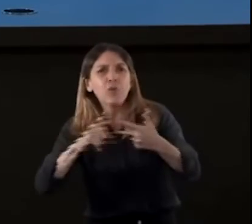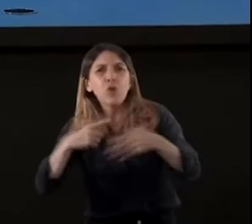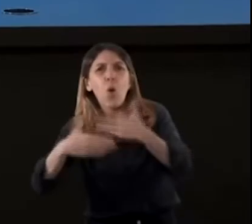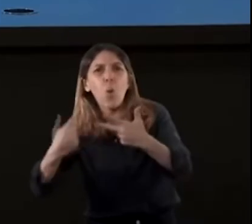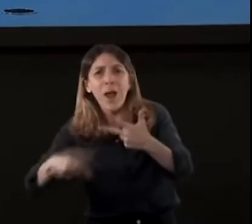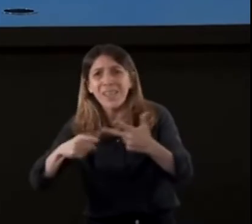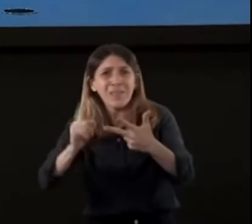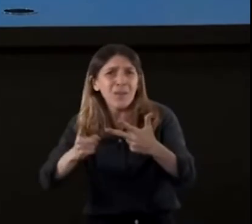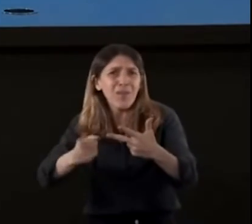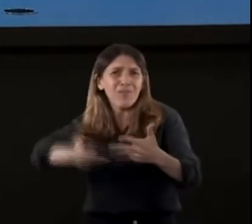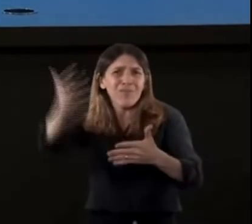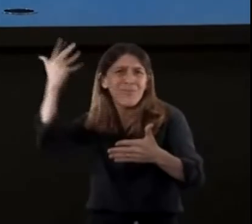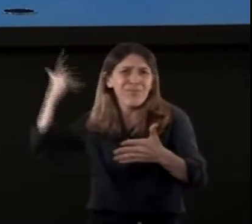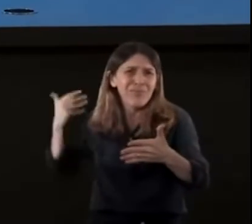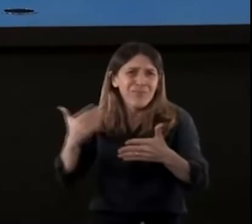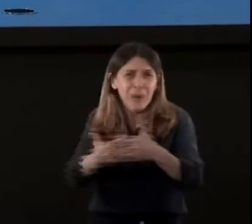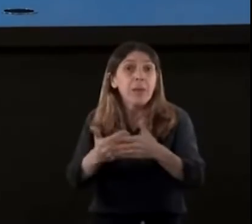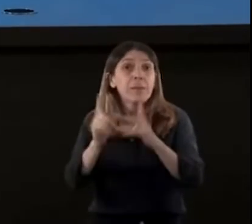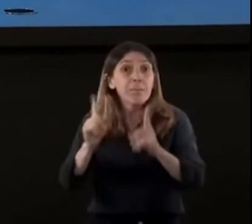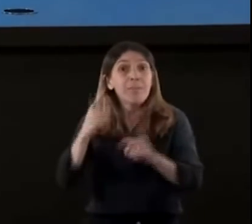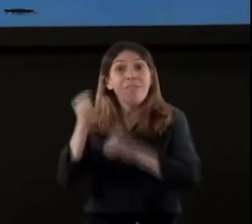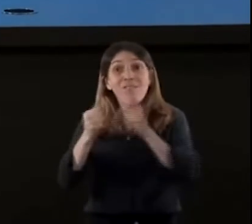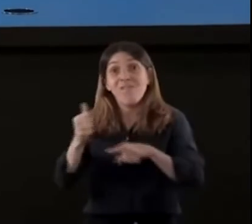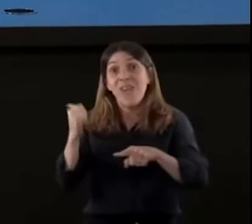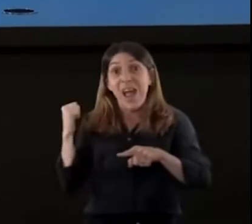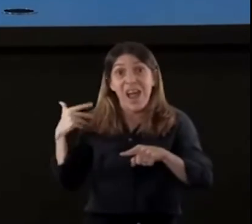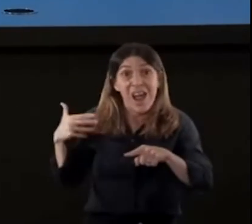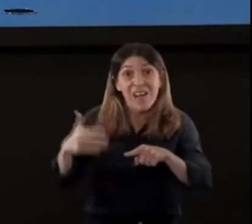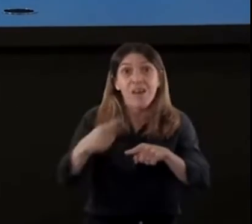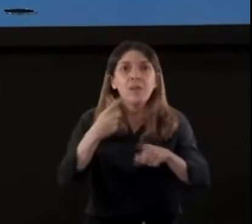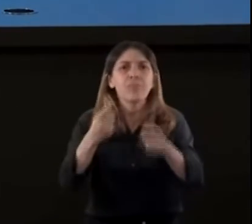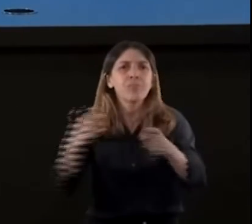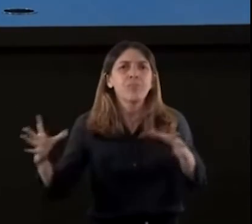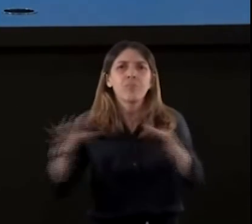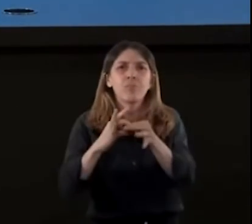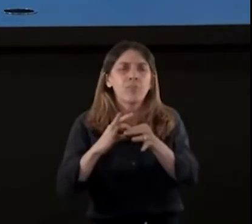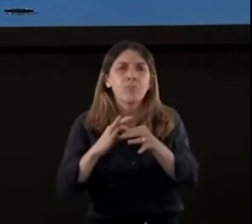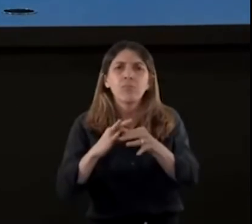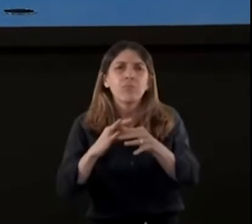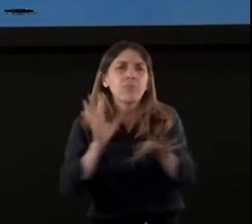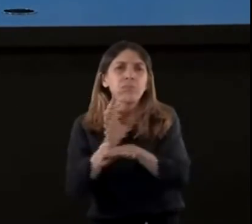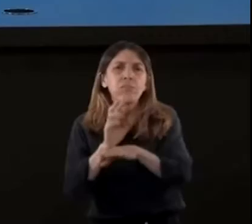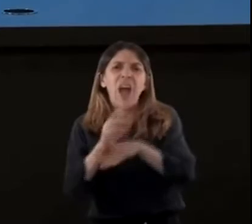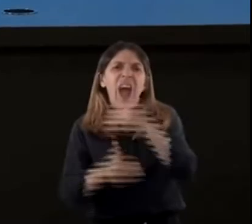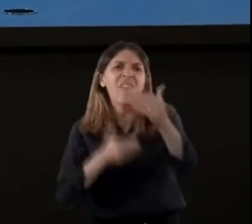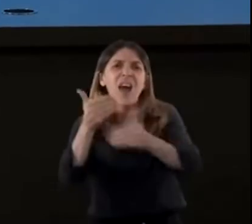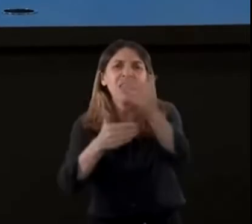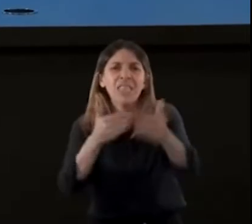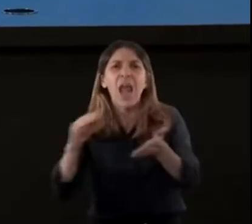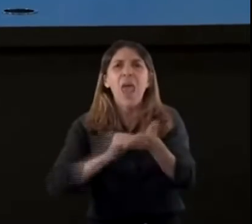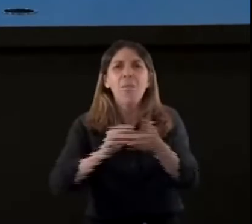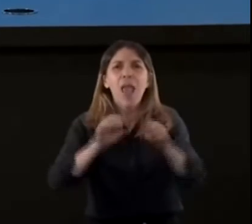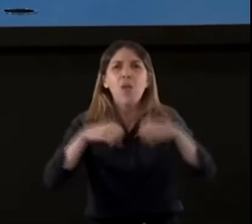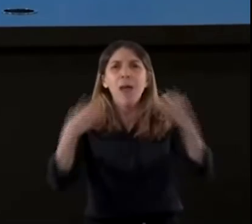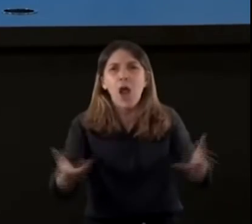trayectoria que sin duda necesitan, trabajando en conjunto, dar un salto de productividad, mejorar los empleos, formalizar